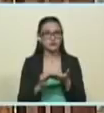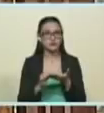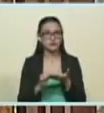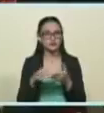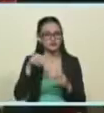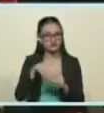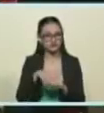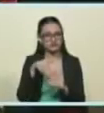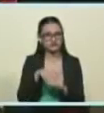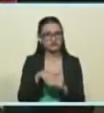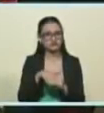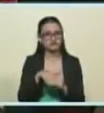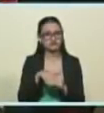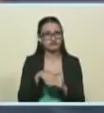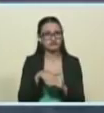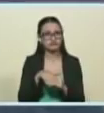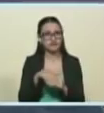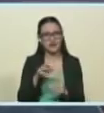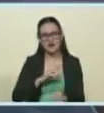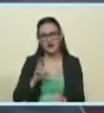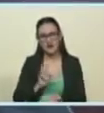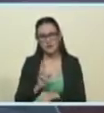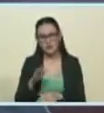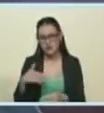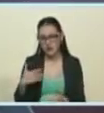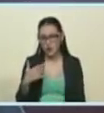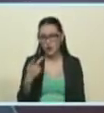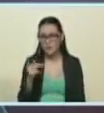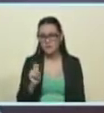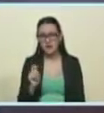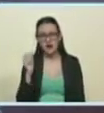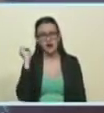candidatura, una candidatura relámpago, apenas un mes de campaña.